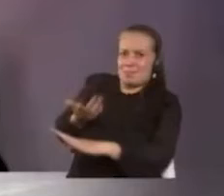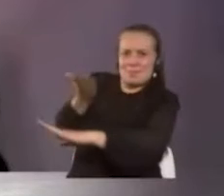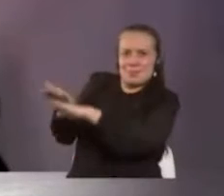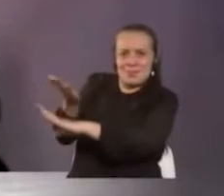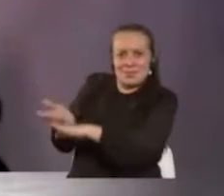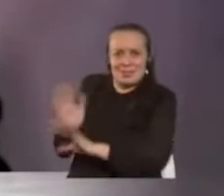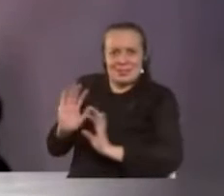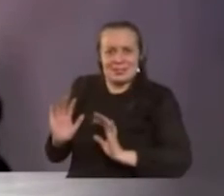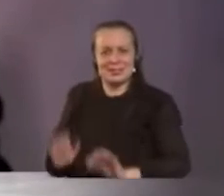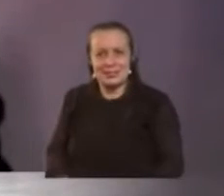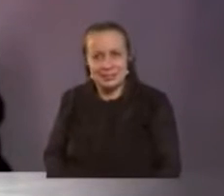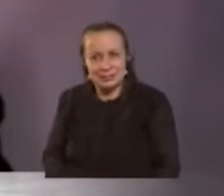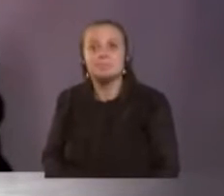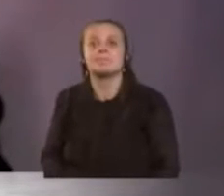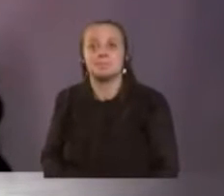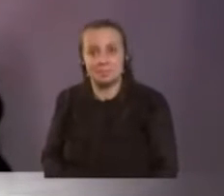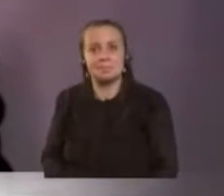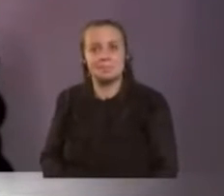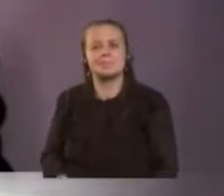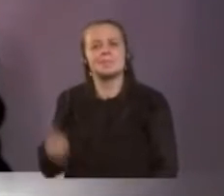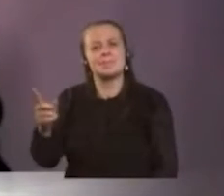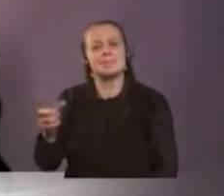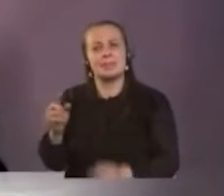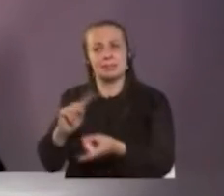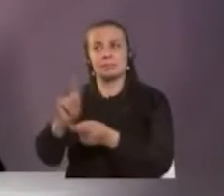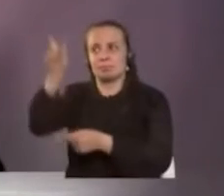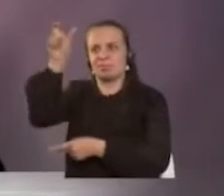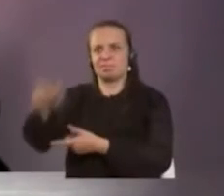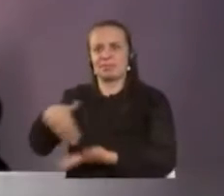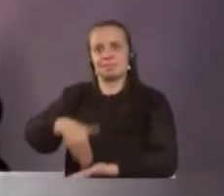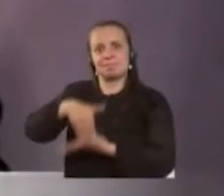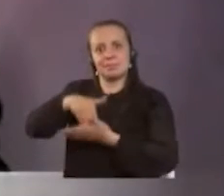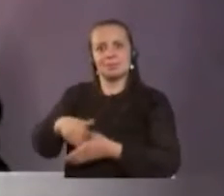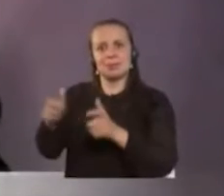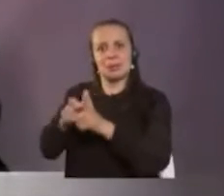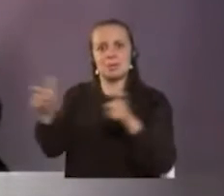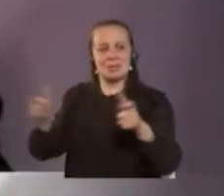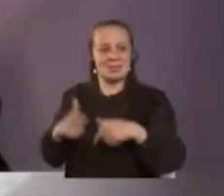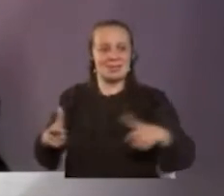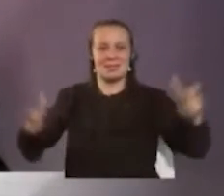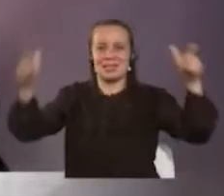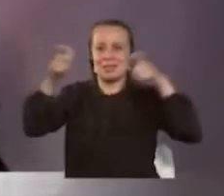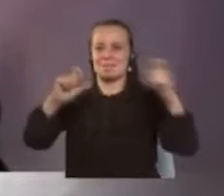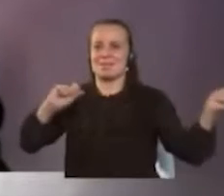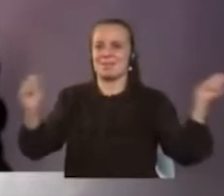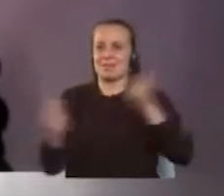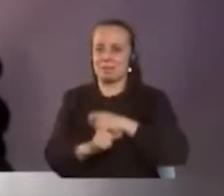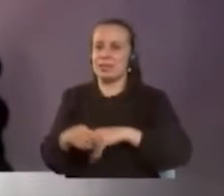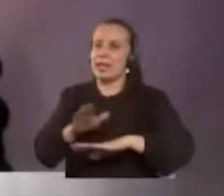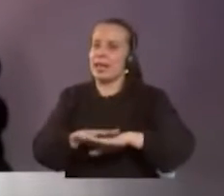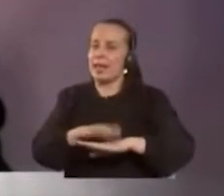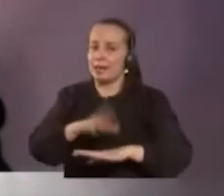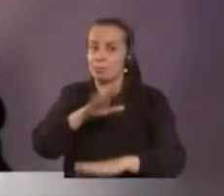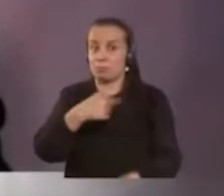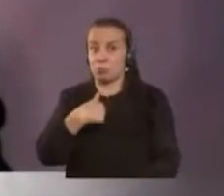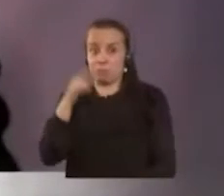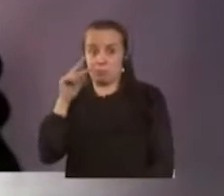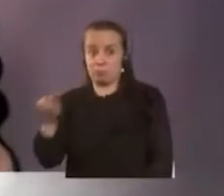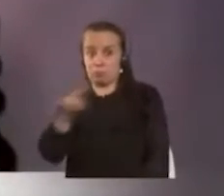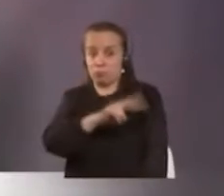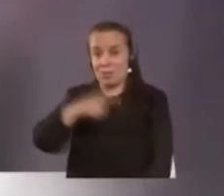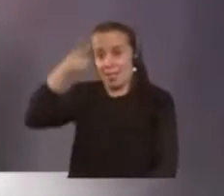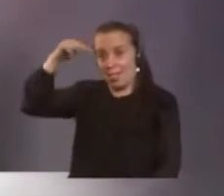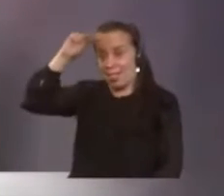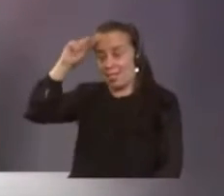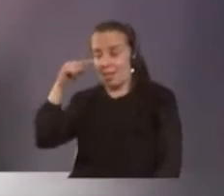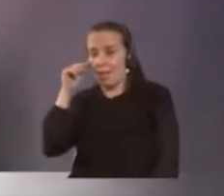proponerlo. Y hubo una especie de cambio en la posición de las mayorías en el Congreso, que yo le voy a hacer una interpretación, porque es que